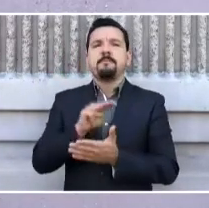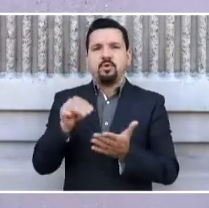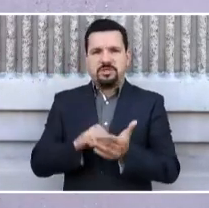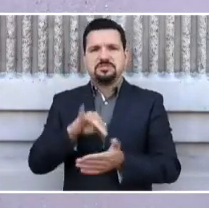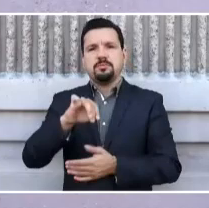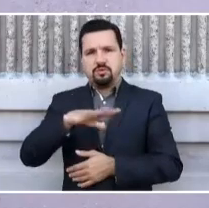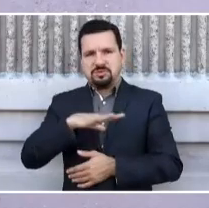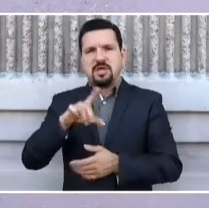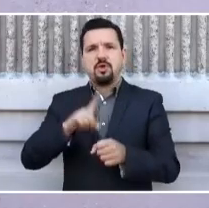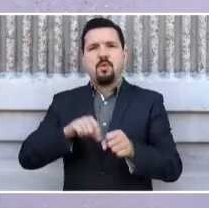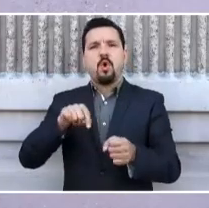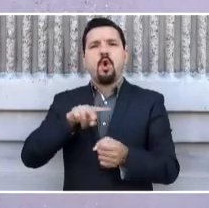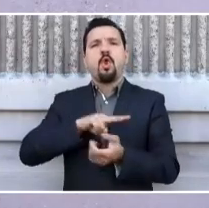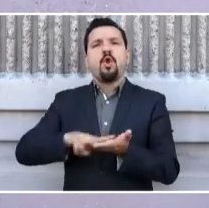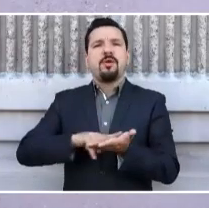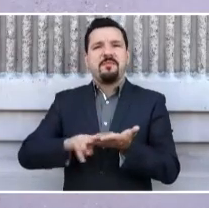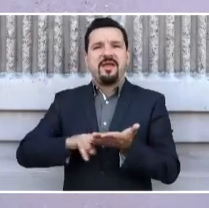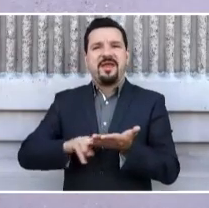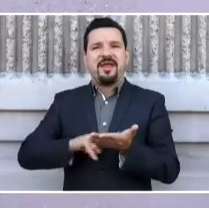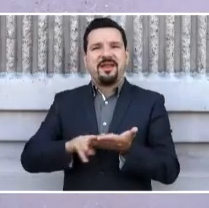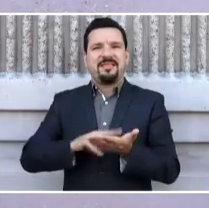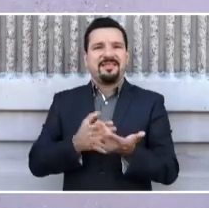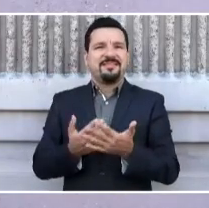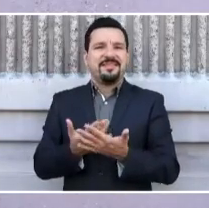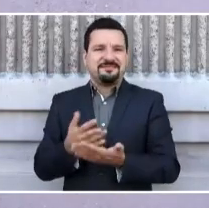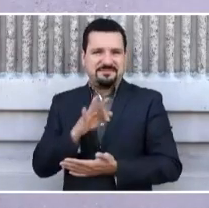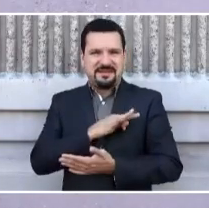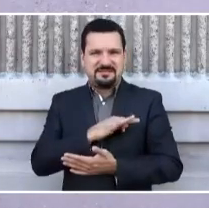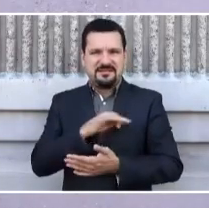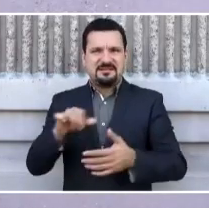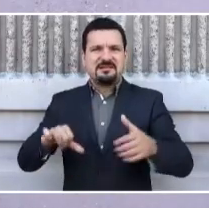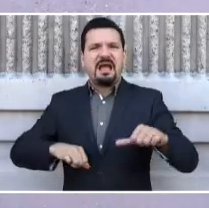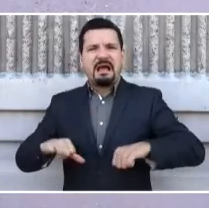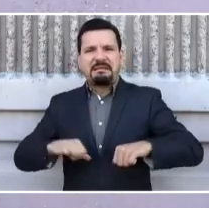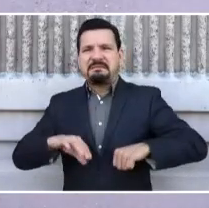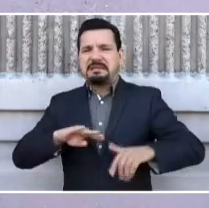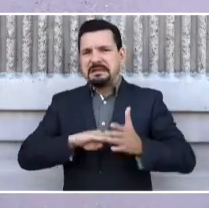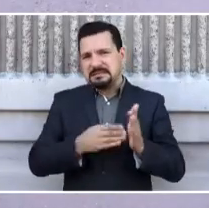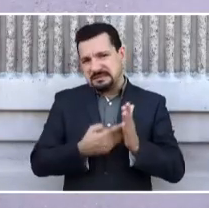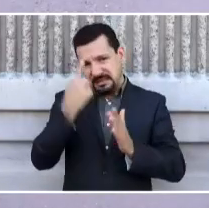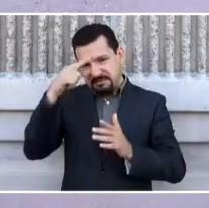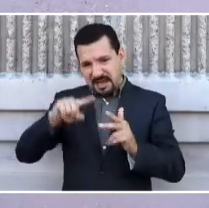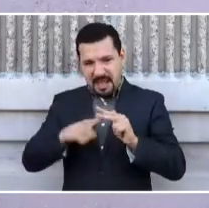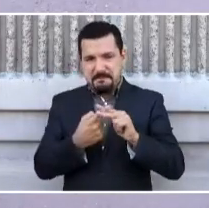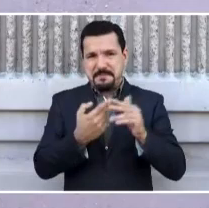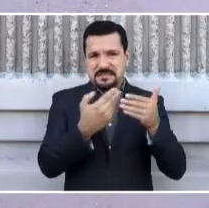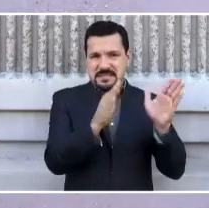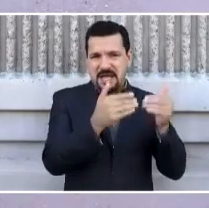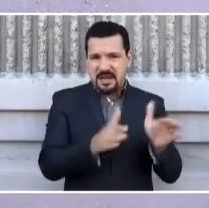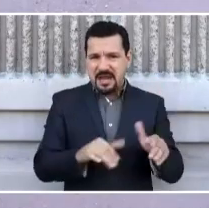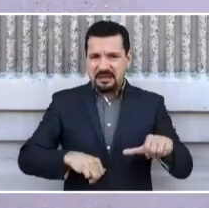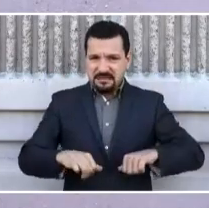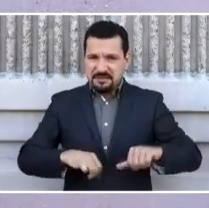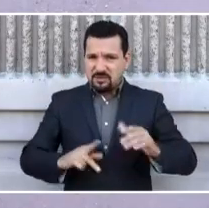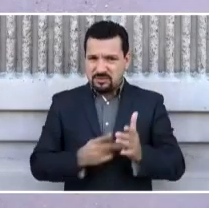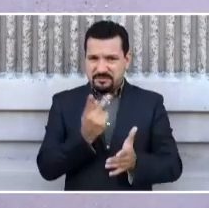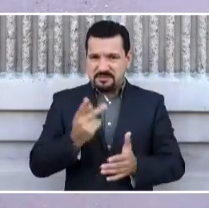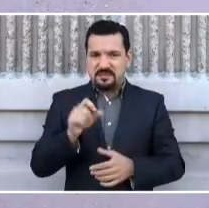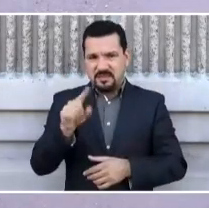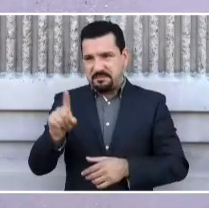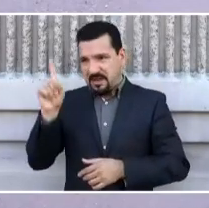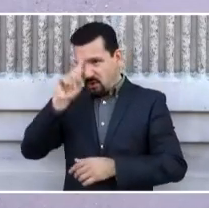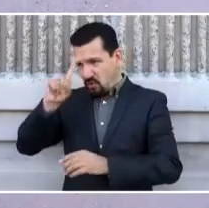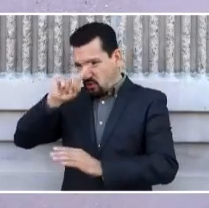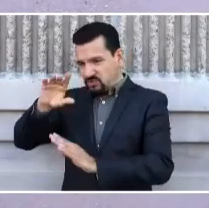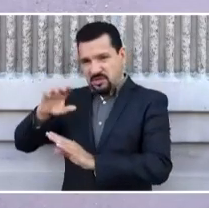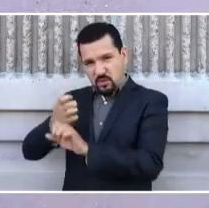están en verde, qué cuidado o estrategia seguirán para iniciar actividades? Y también saber si el Consejo Estatal de Salud ya tiene listo un